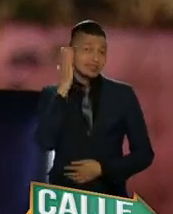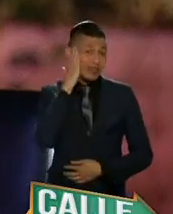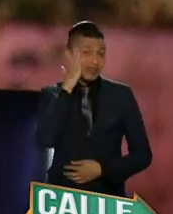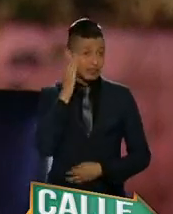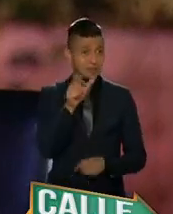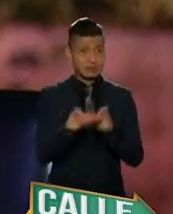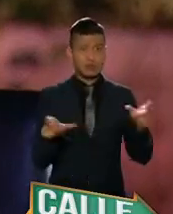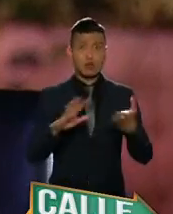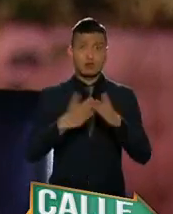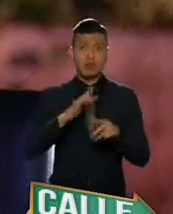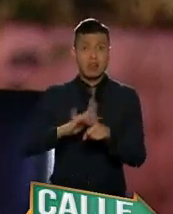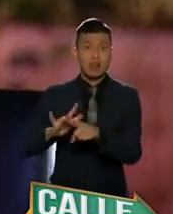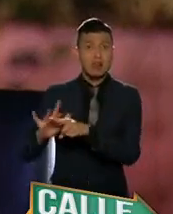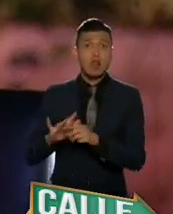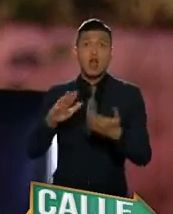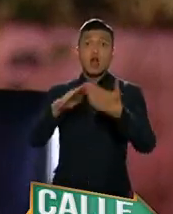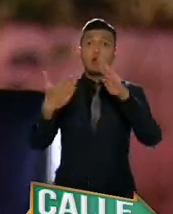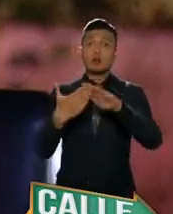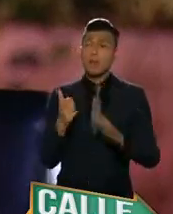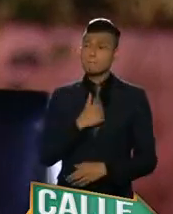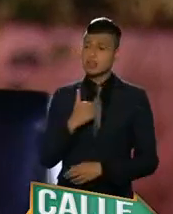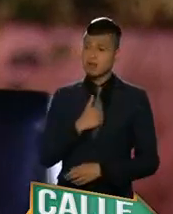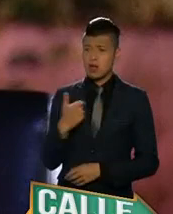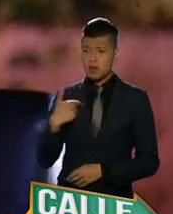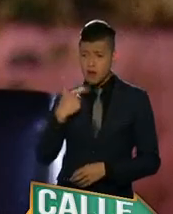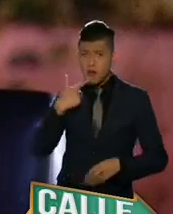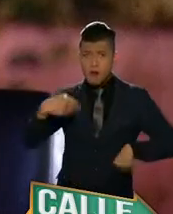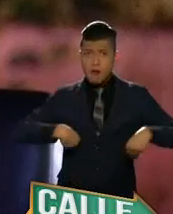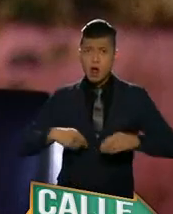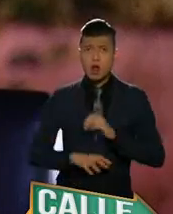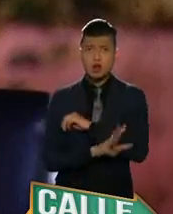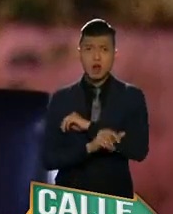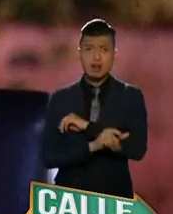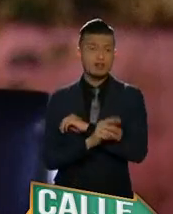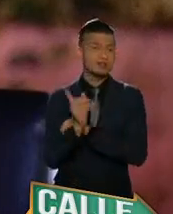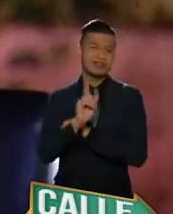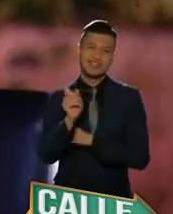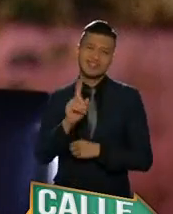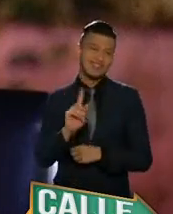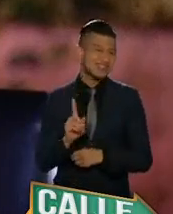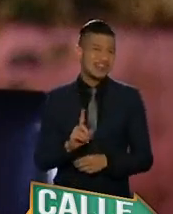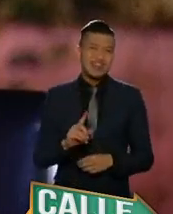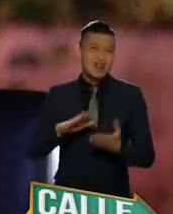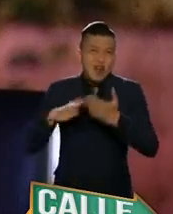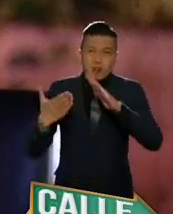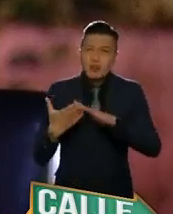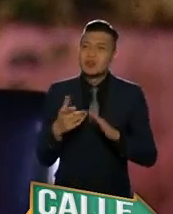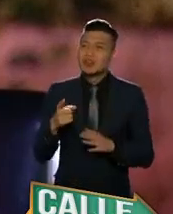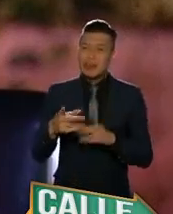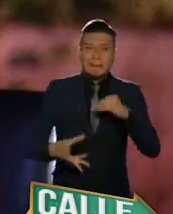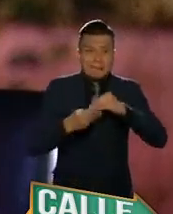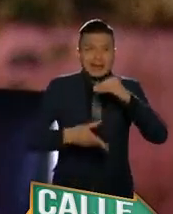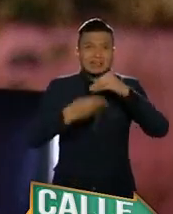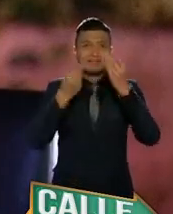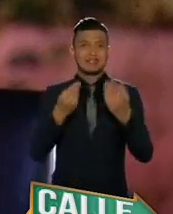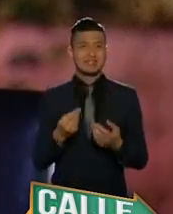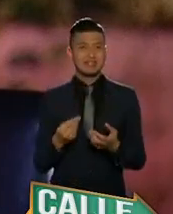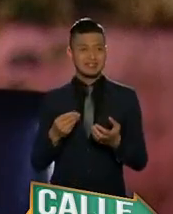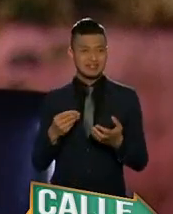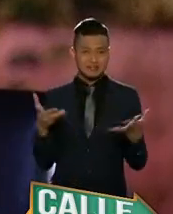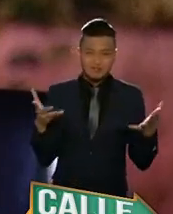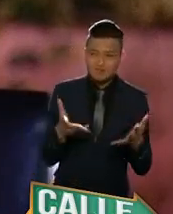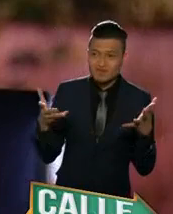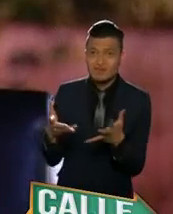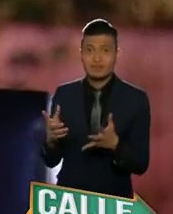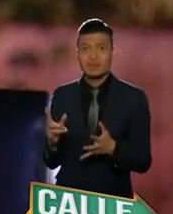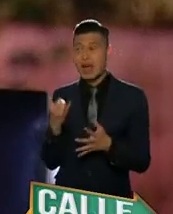La comunidad no se roba a sí misma, al contrario, no solamente no quita, sino que suma. Sí. Suele aportar, hace una ollita comunitaria y pone